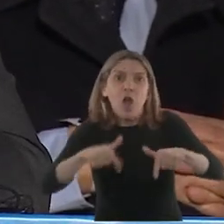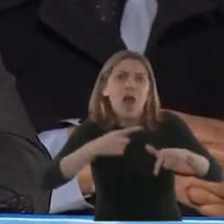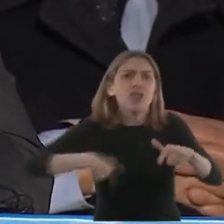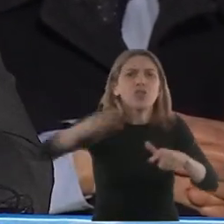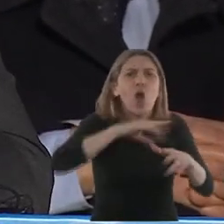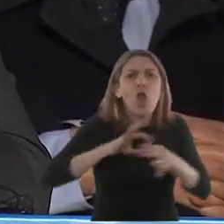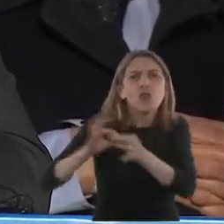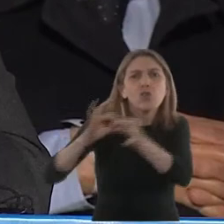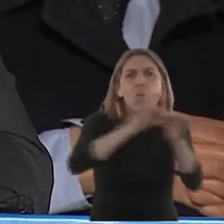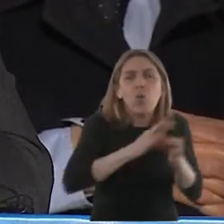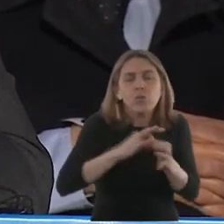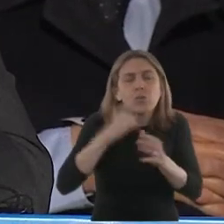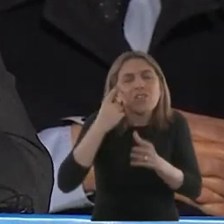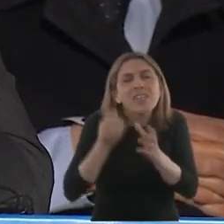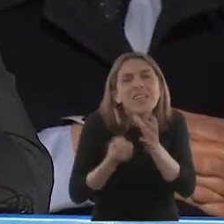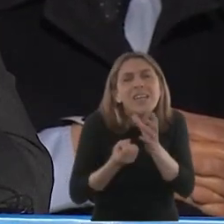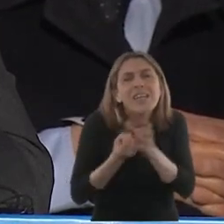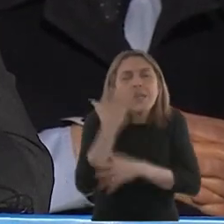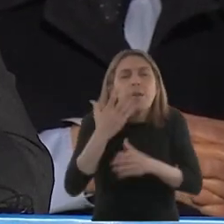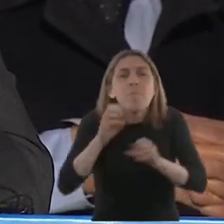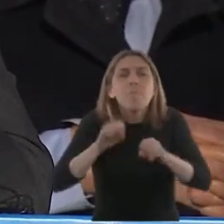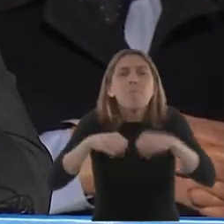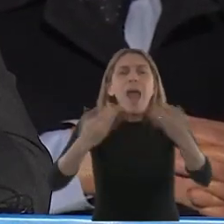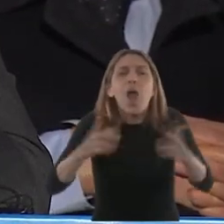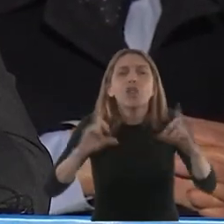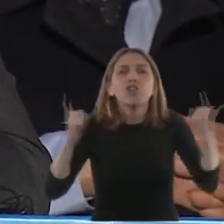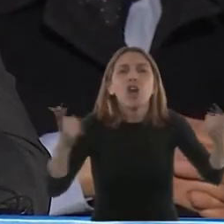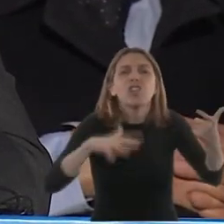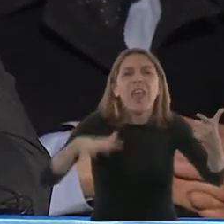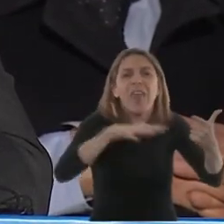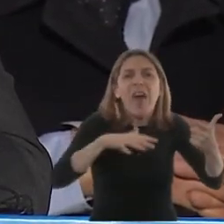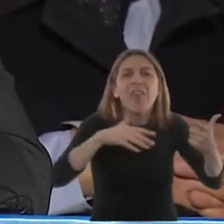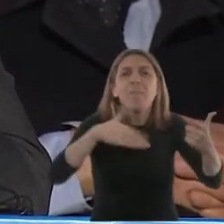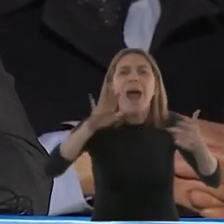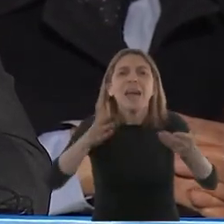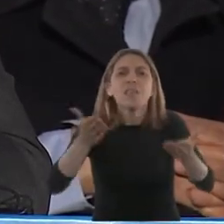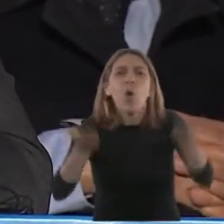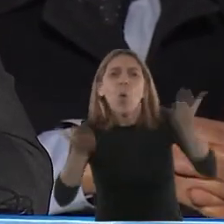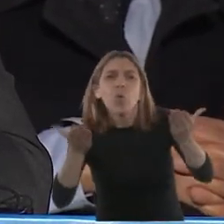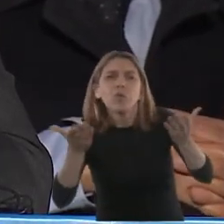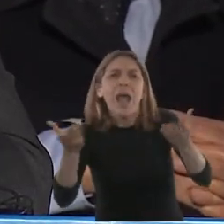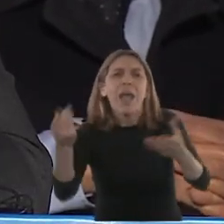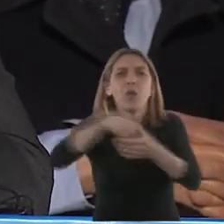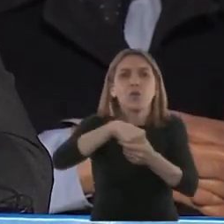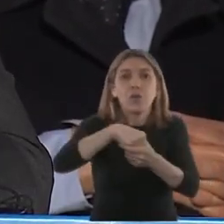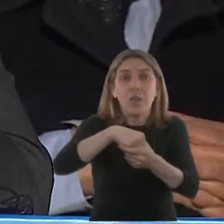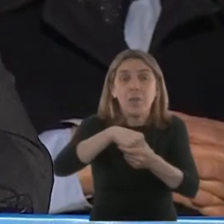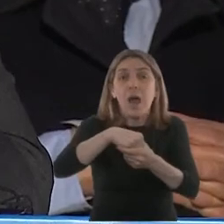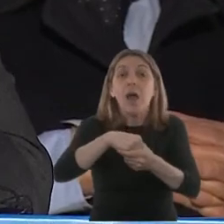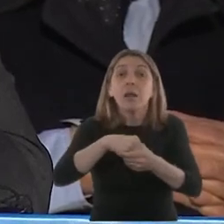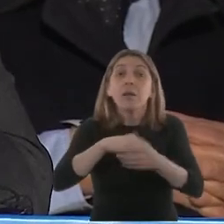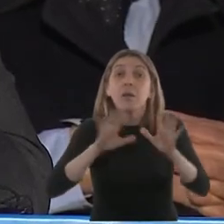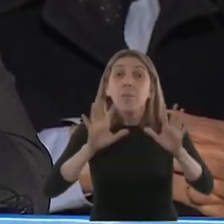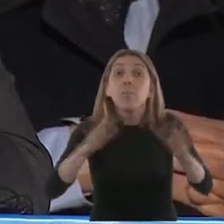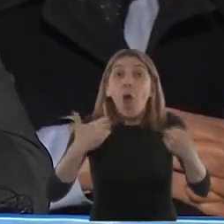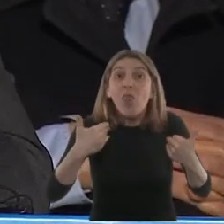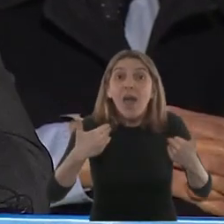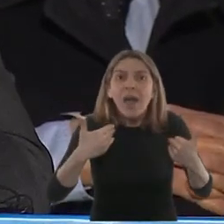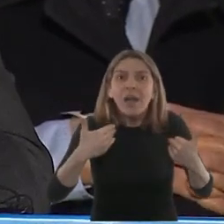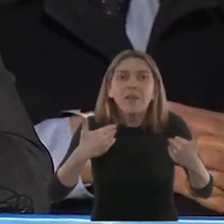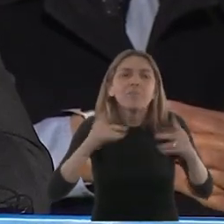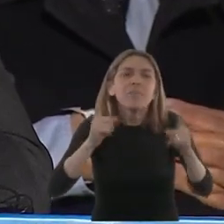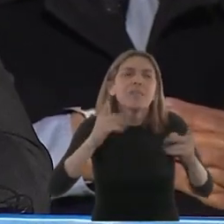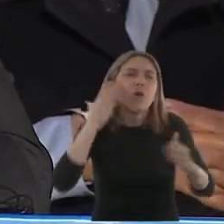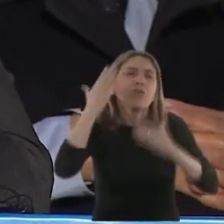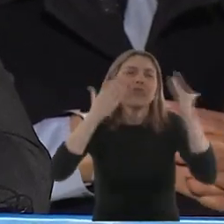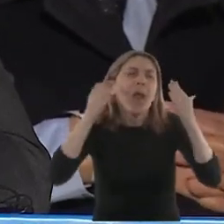todos una sociedad cada vez más justa e inclusiva, y haciendo realidad el sueño de